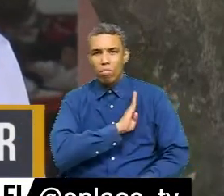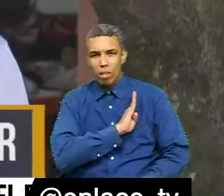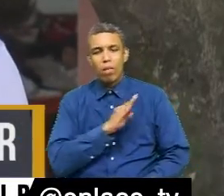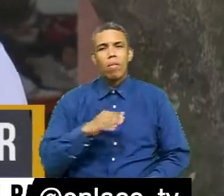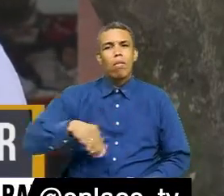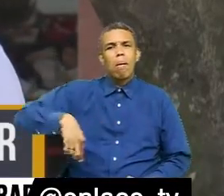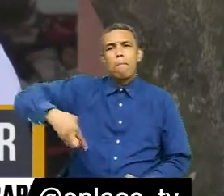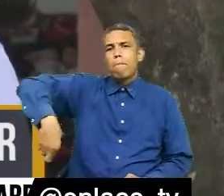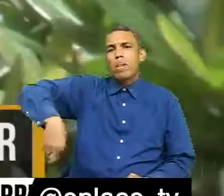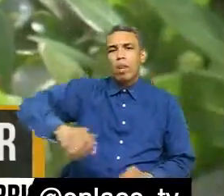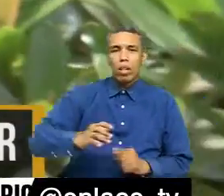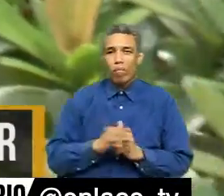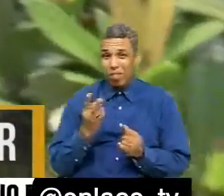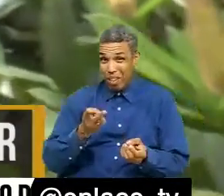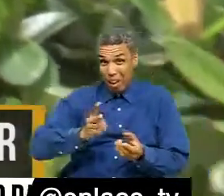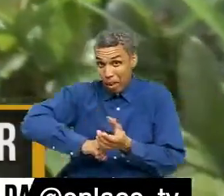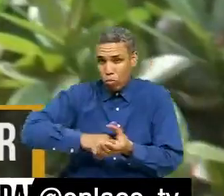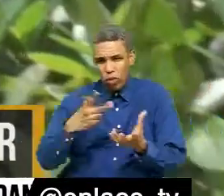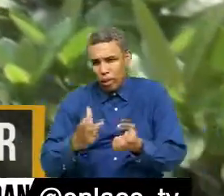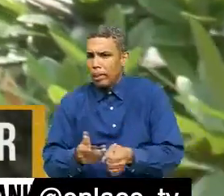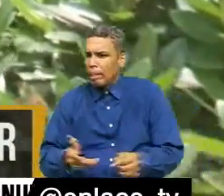es algo que nos demuestra que